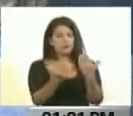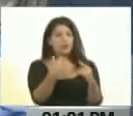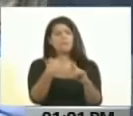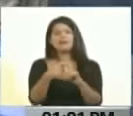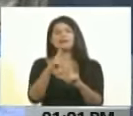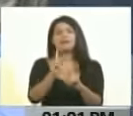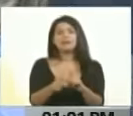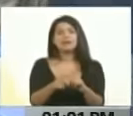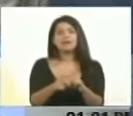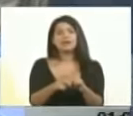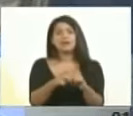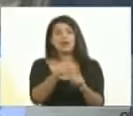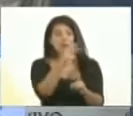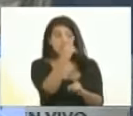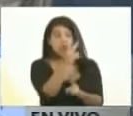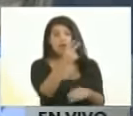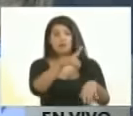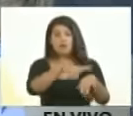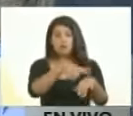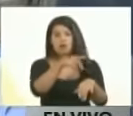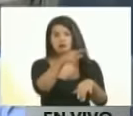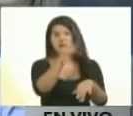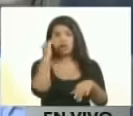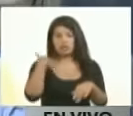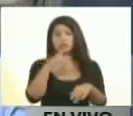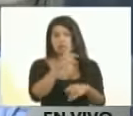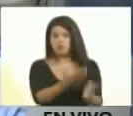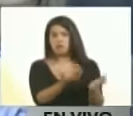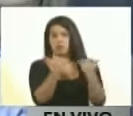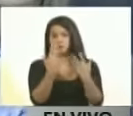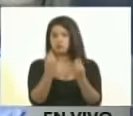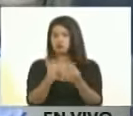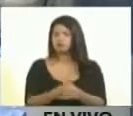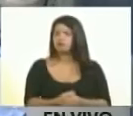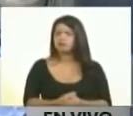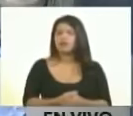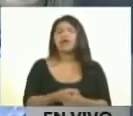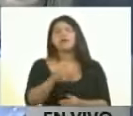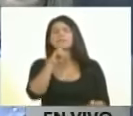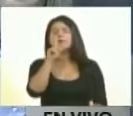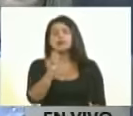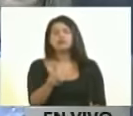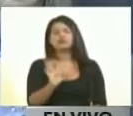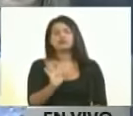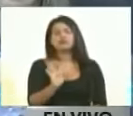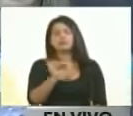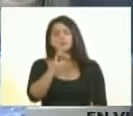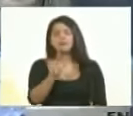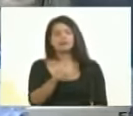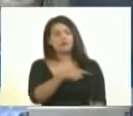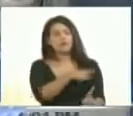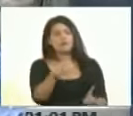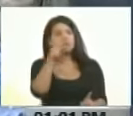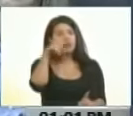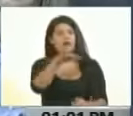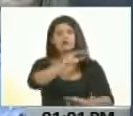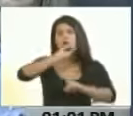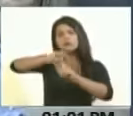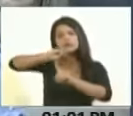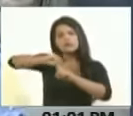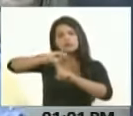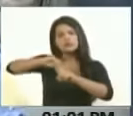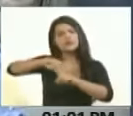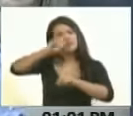de la Triple Alianza. ¿Considera usted que esta presión que están haciendo estos pueblos para que se respete la normativa del